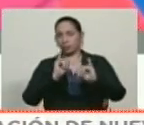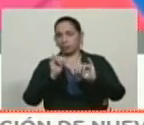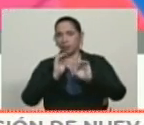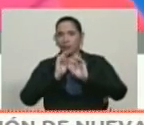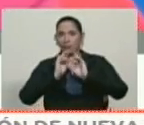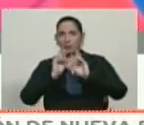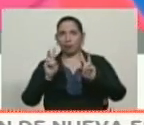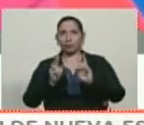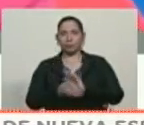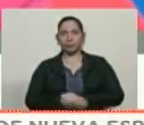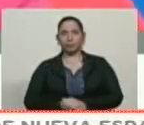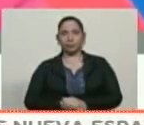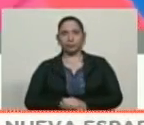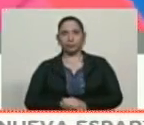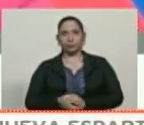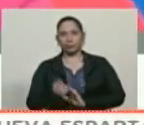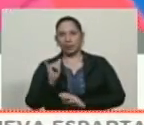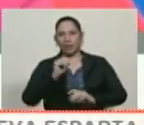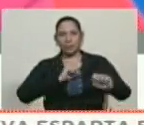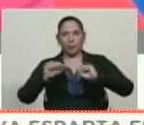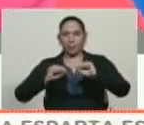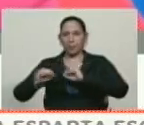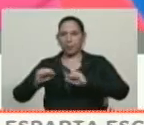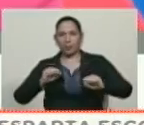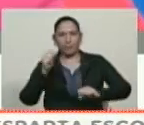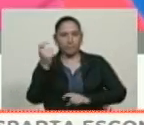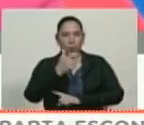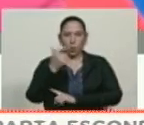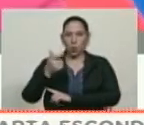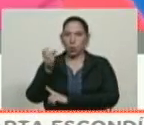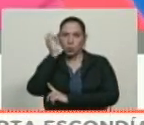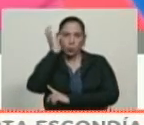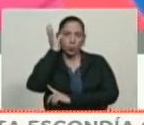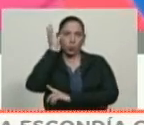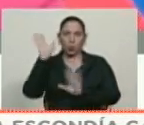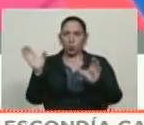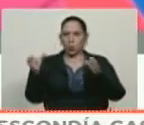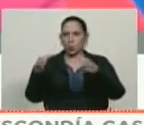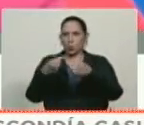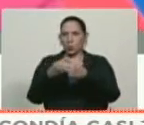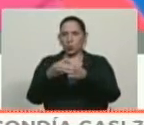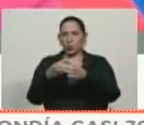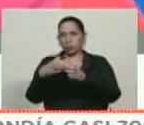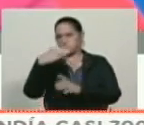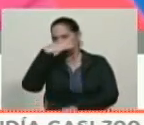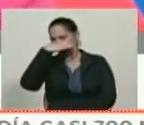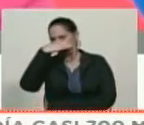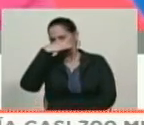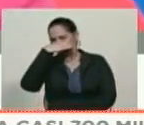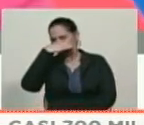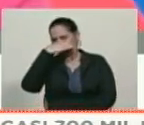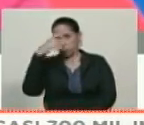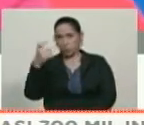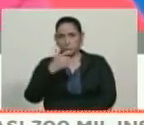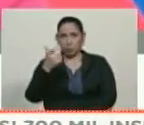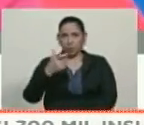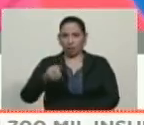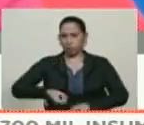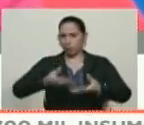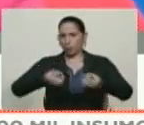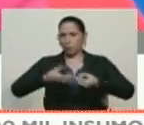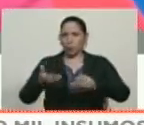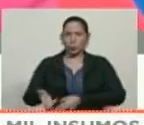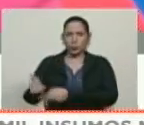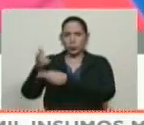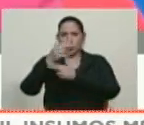hay acciones que buscan la creación de grupos irregulares, que busca armar estos grupos irregulares, como